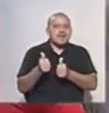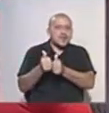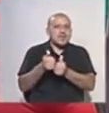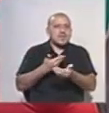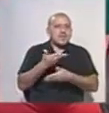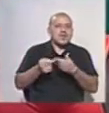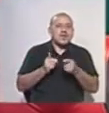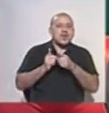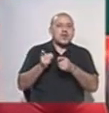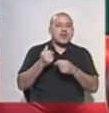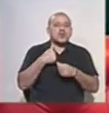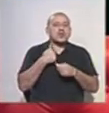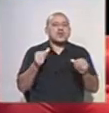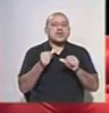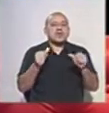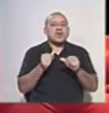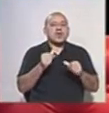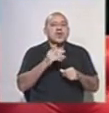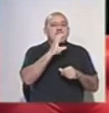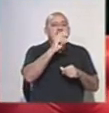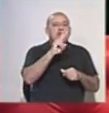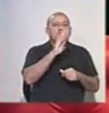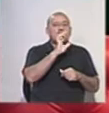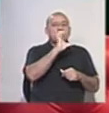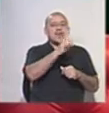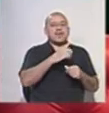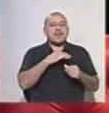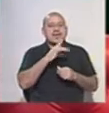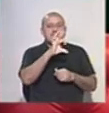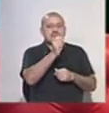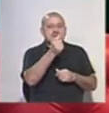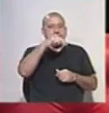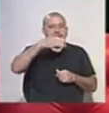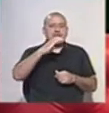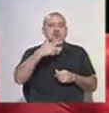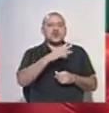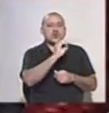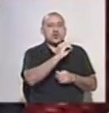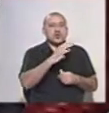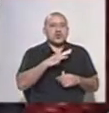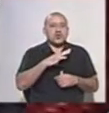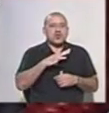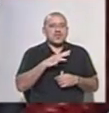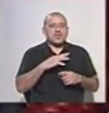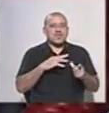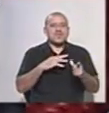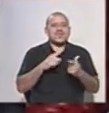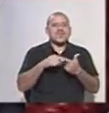por ejemplo, nosotros hacíamos el cumple de Don Quijote y Sancho Panza, ¿no? Yo hacía de... De Quijote.